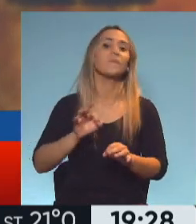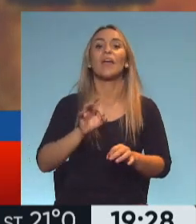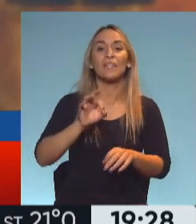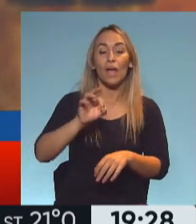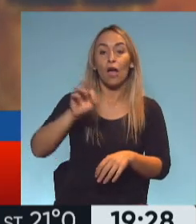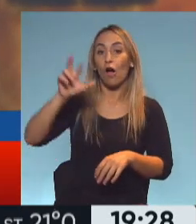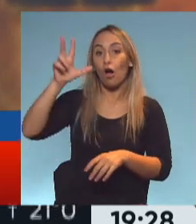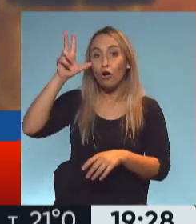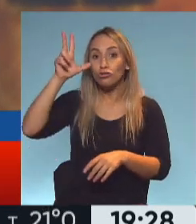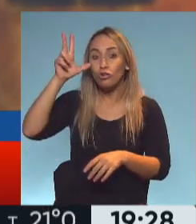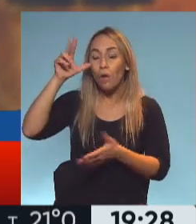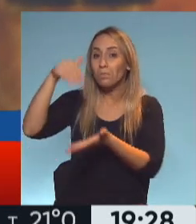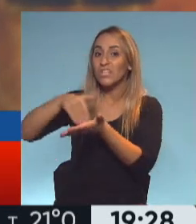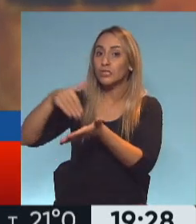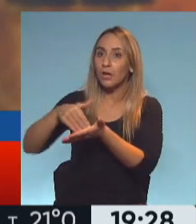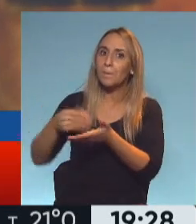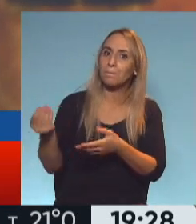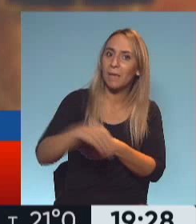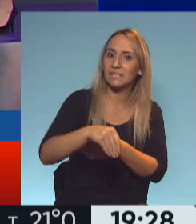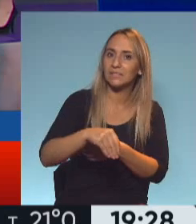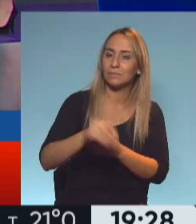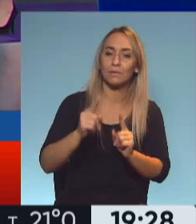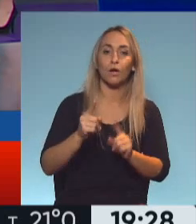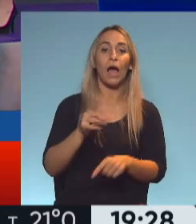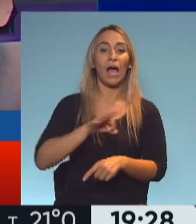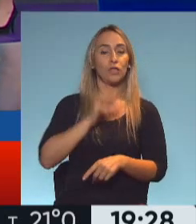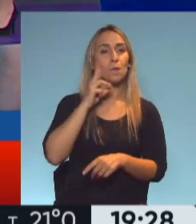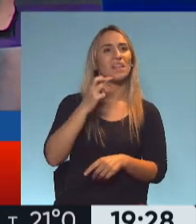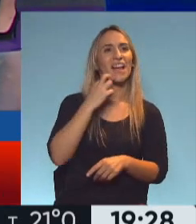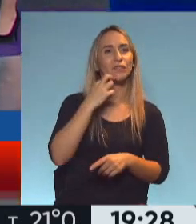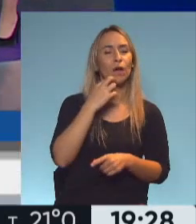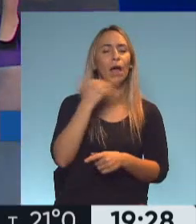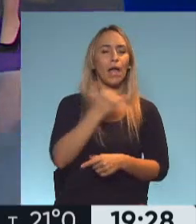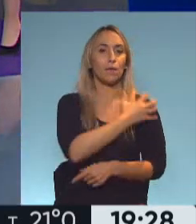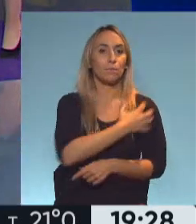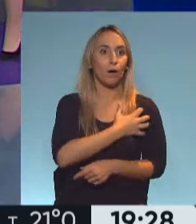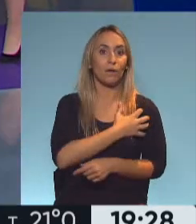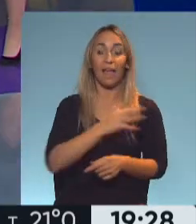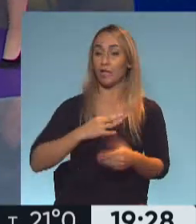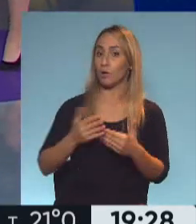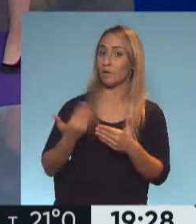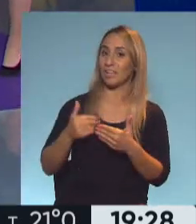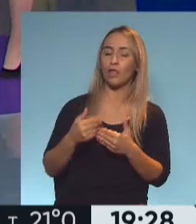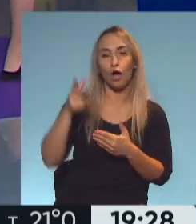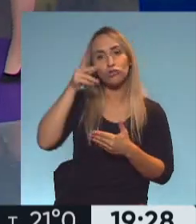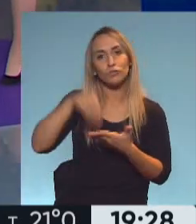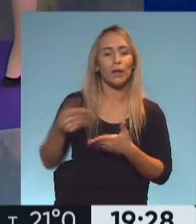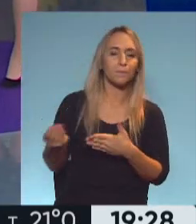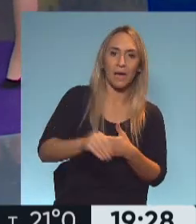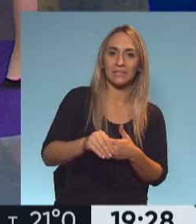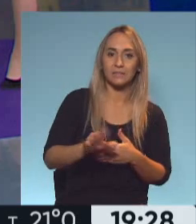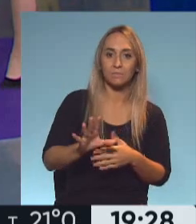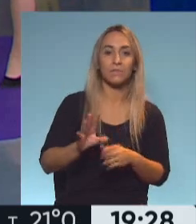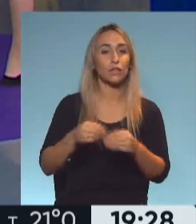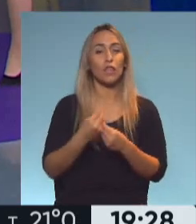millones más que estaban antes que 2019. Y fíjate, un dato muy interesante también, pobreza la que veíamos antes, 200 millones